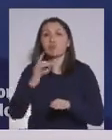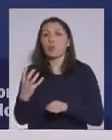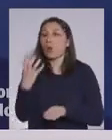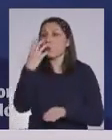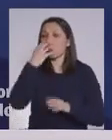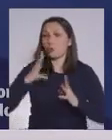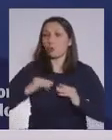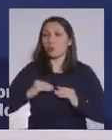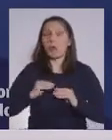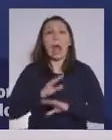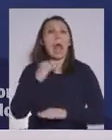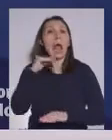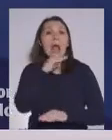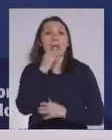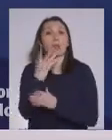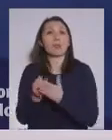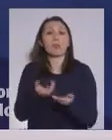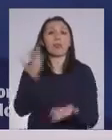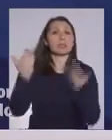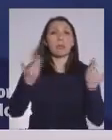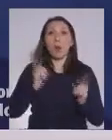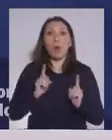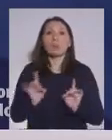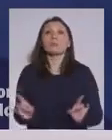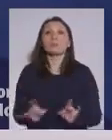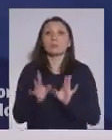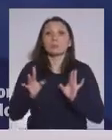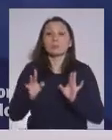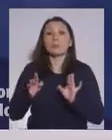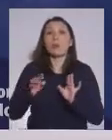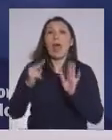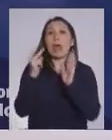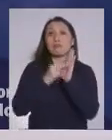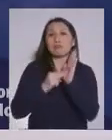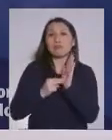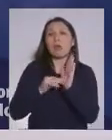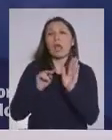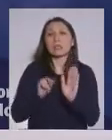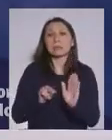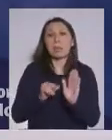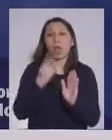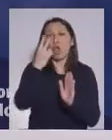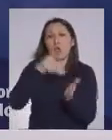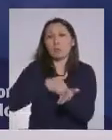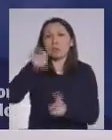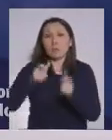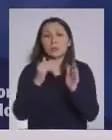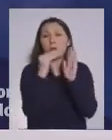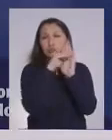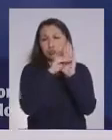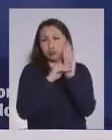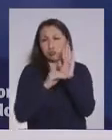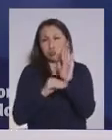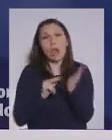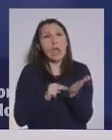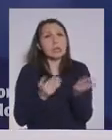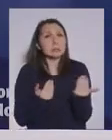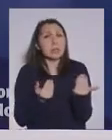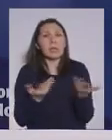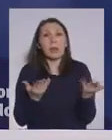mecánica porque porque se nos viene una avalancha de lista de espera tenemos más de 2 millones de personas en lista de espera